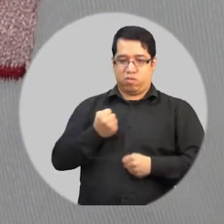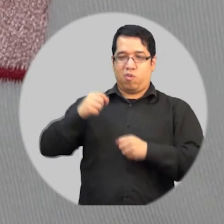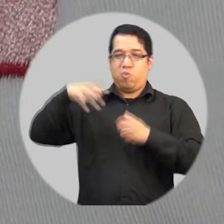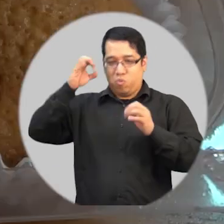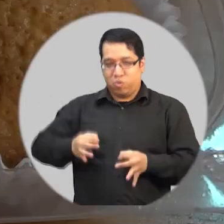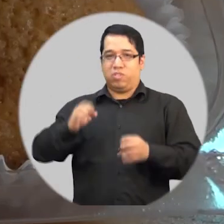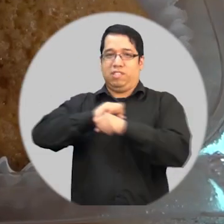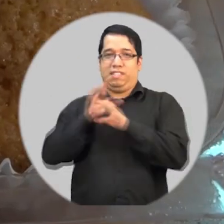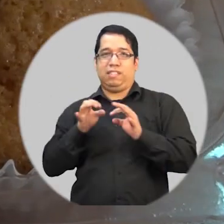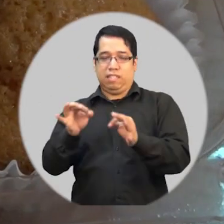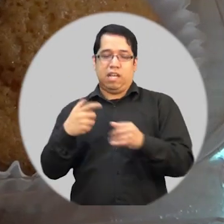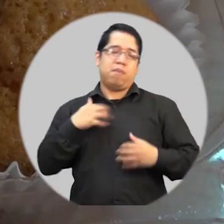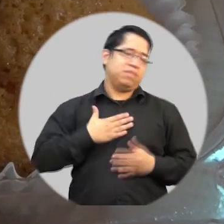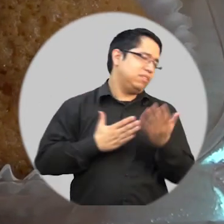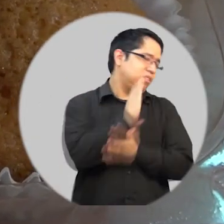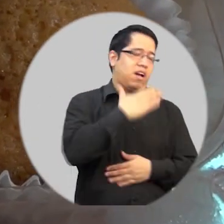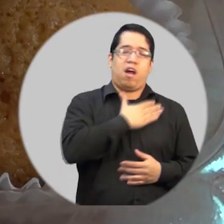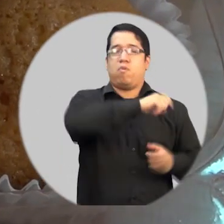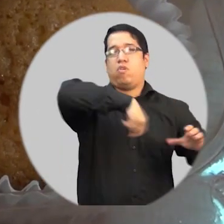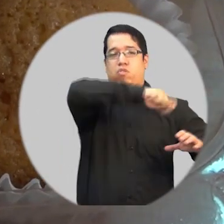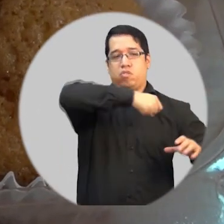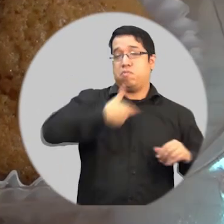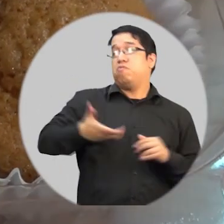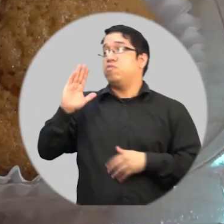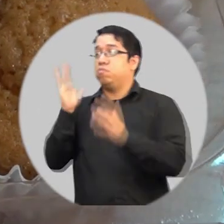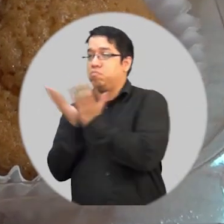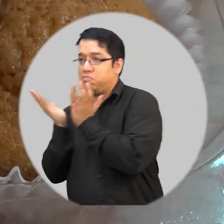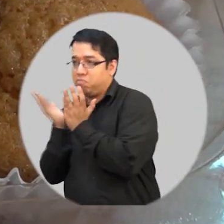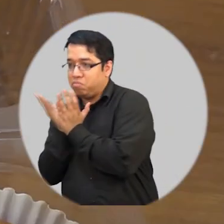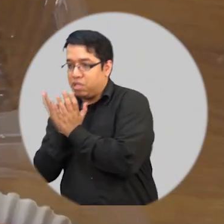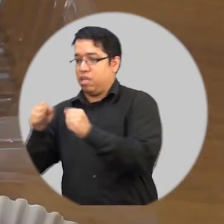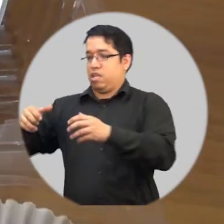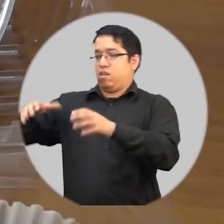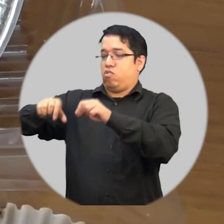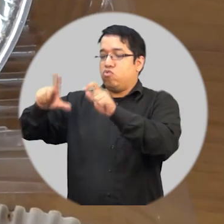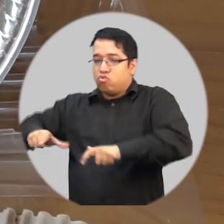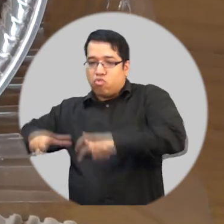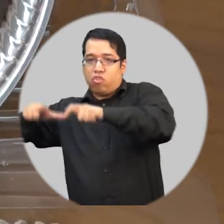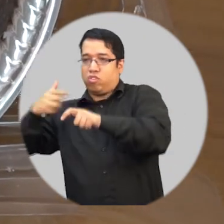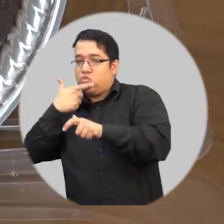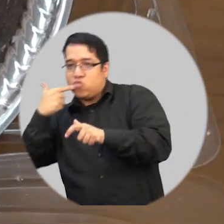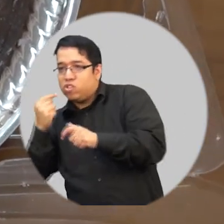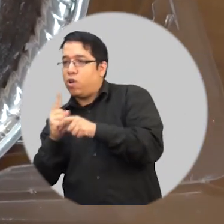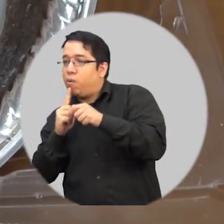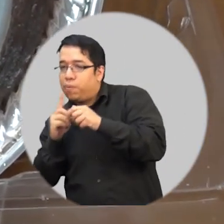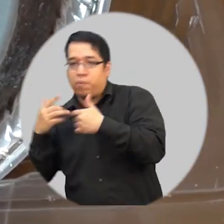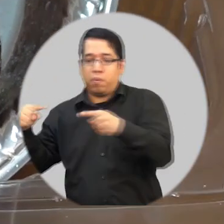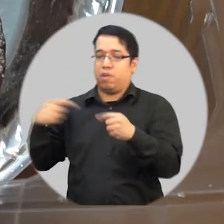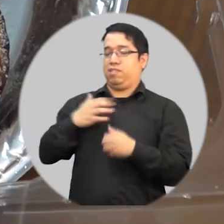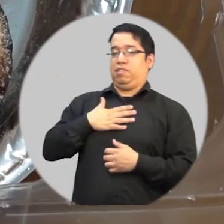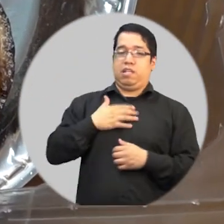cocinar y me fui, estudié, terminé la parte de pastelería, cocina me falta todavía. Feliz,